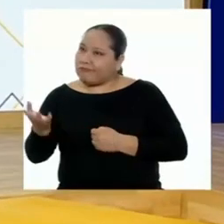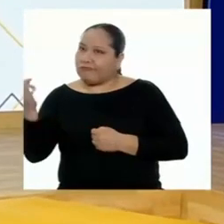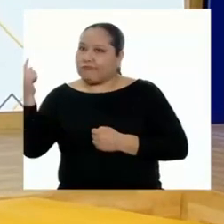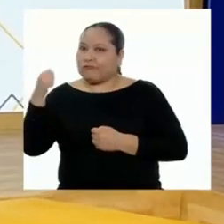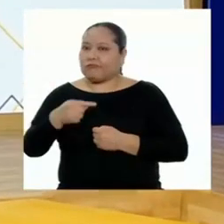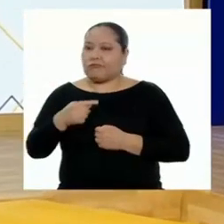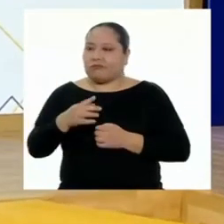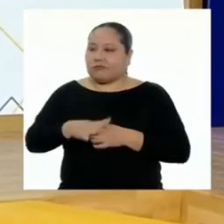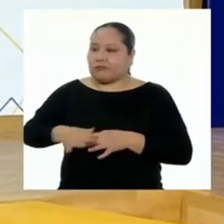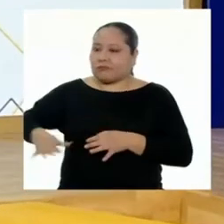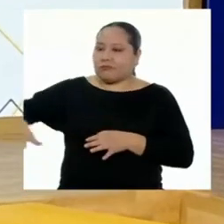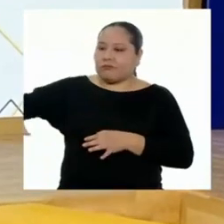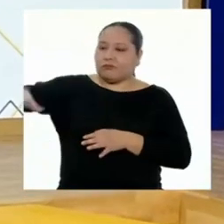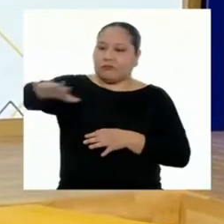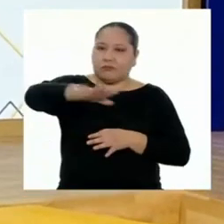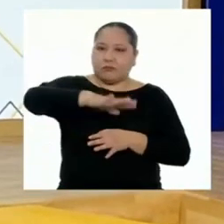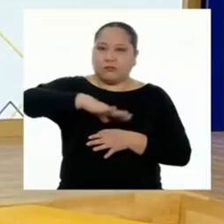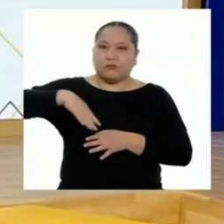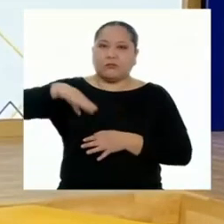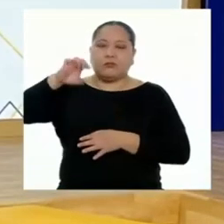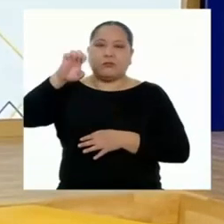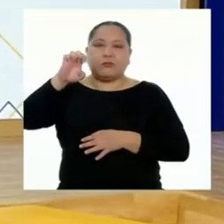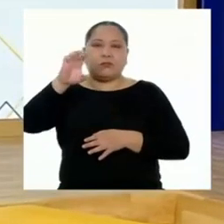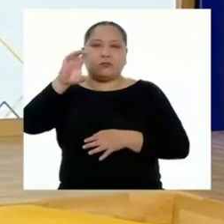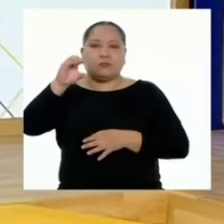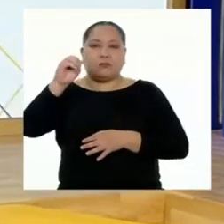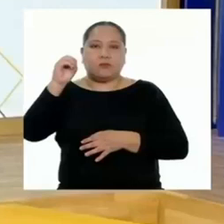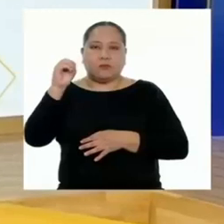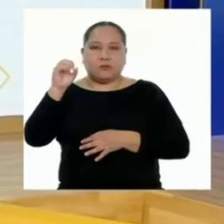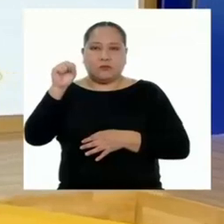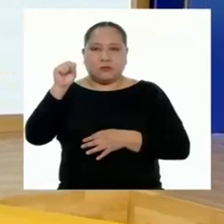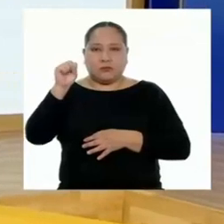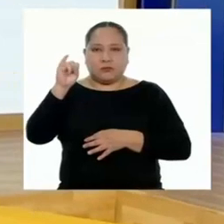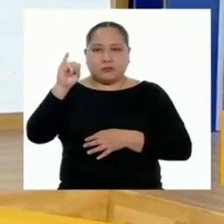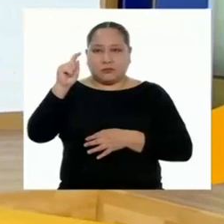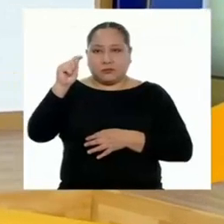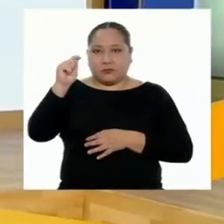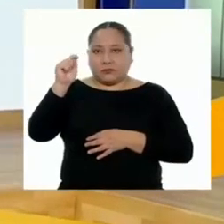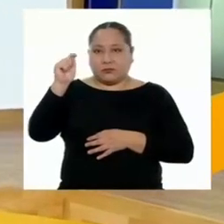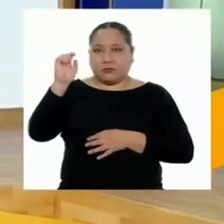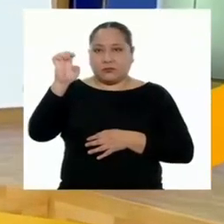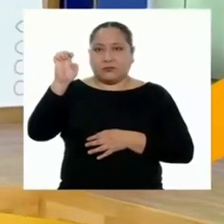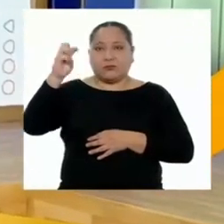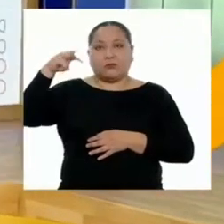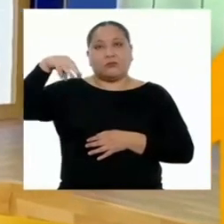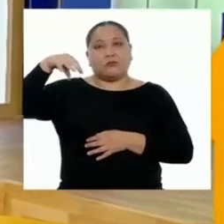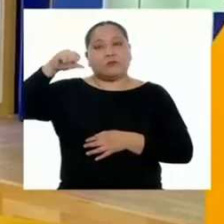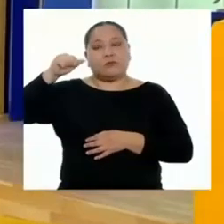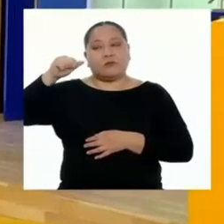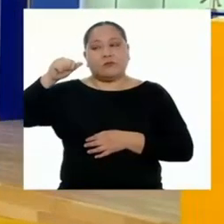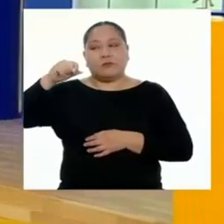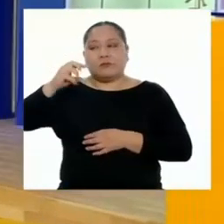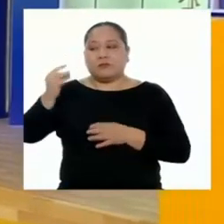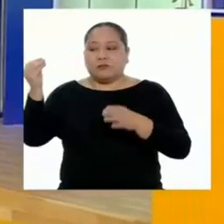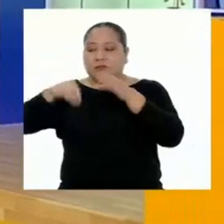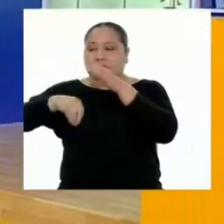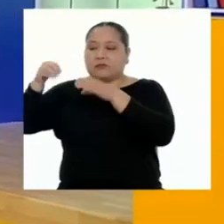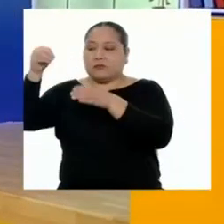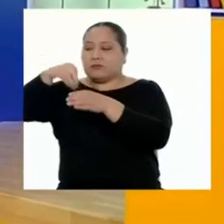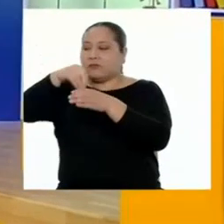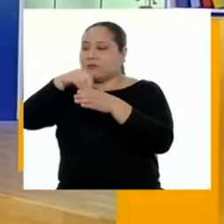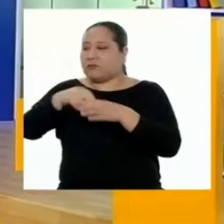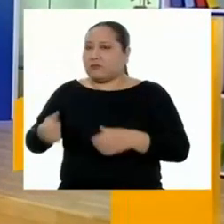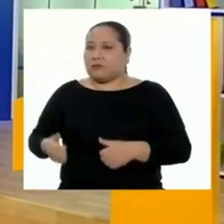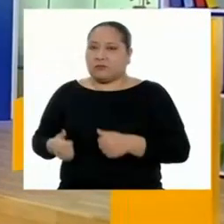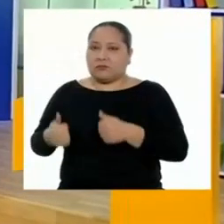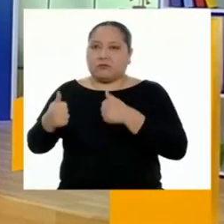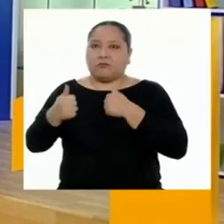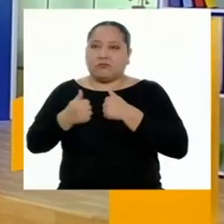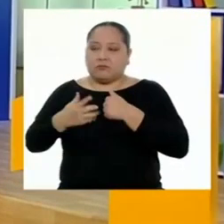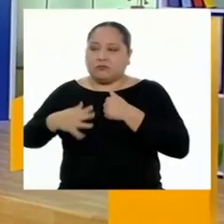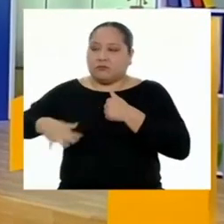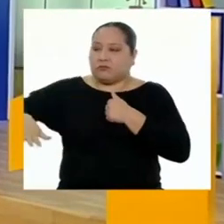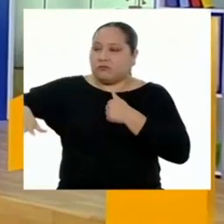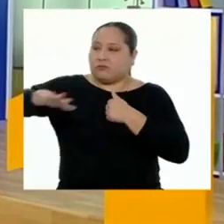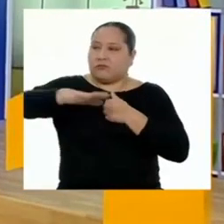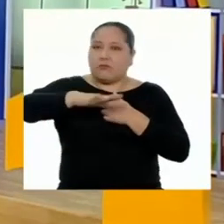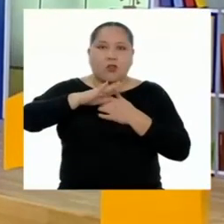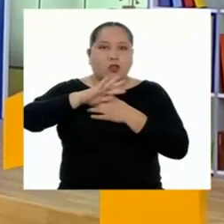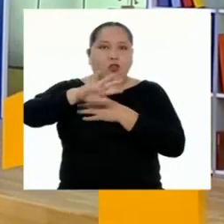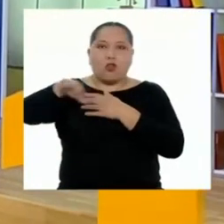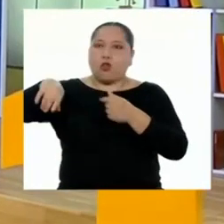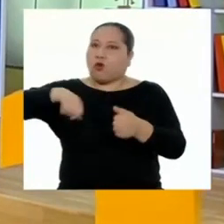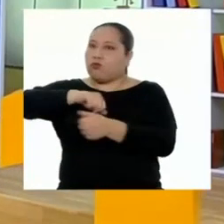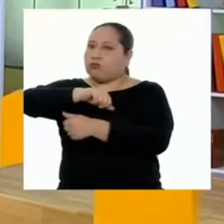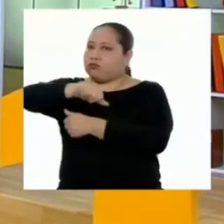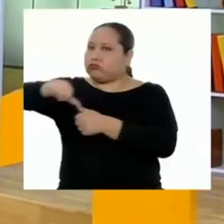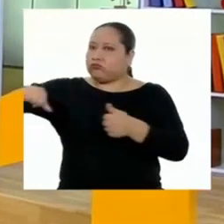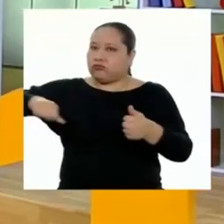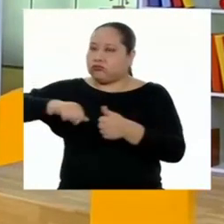el ecosistema es el ambiente natural formado por todos los seres vivos, su hábitat y las interacciones